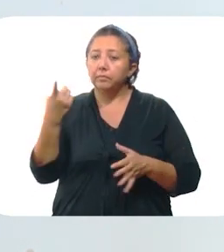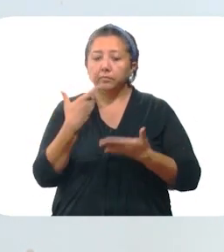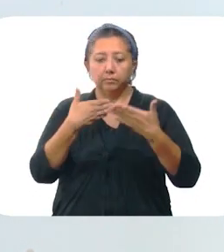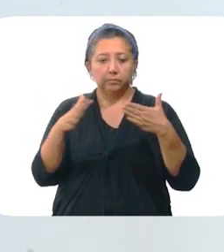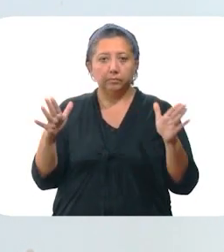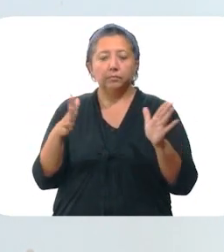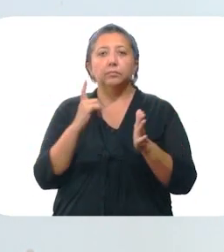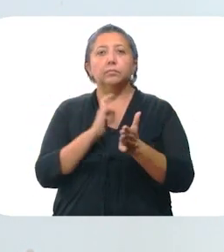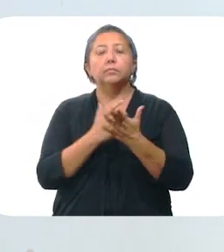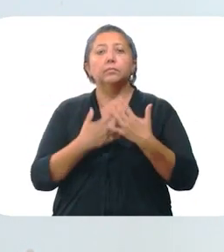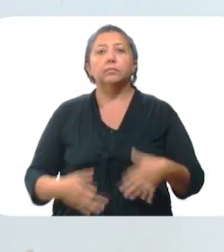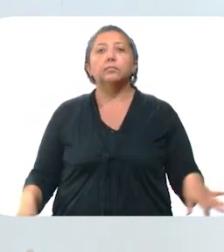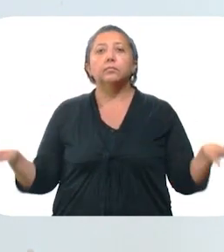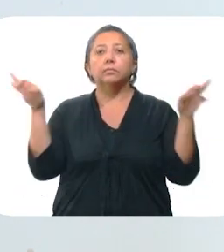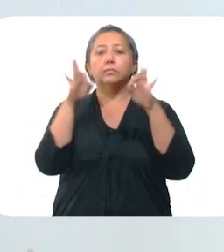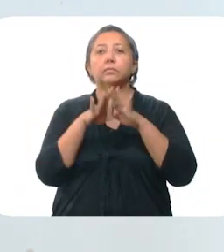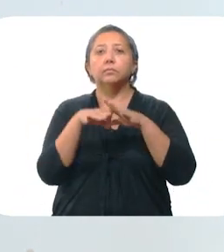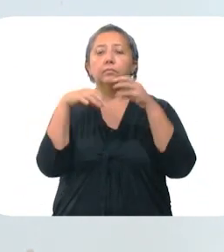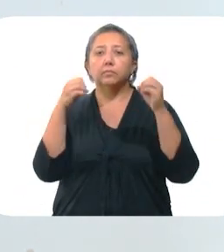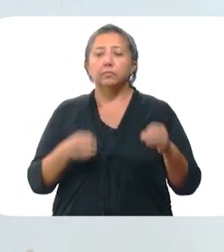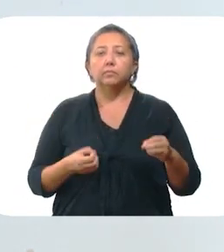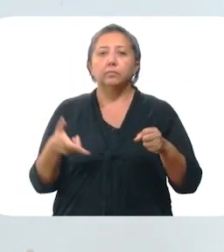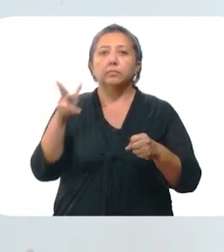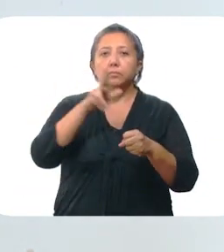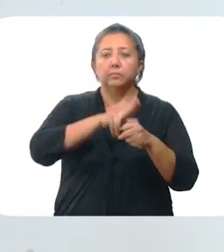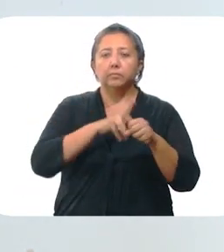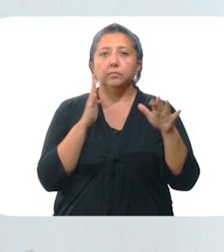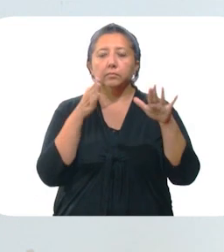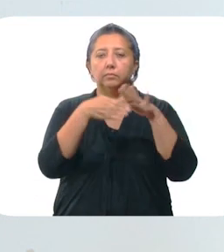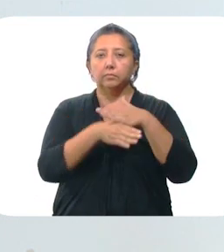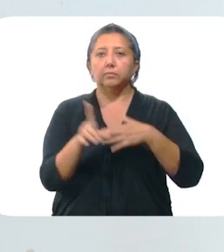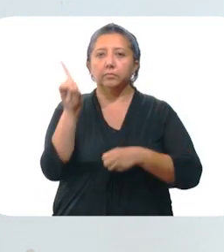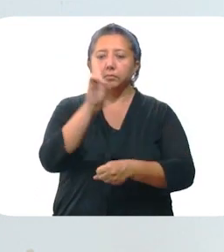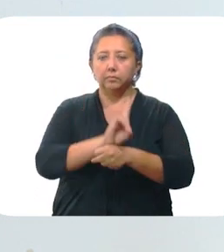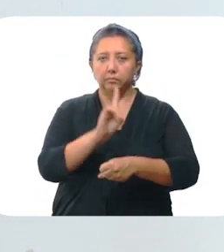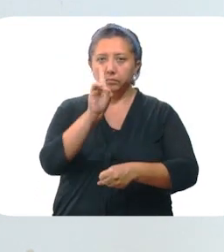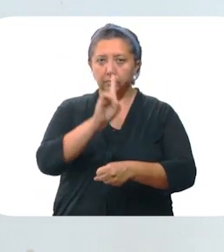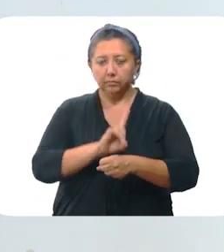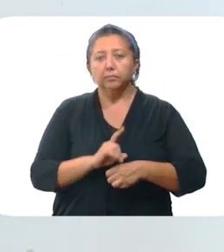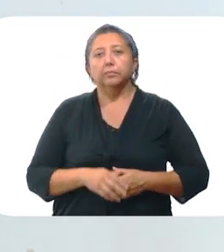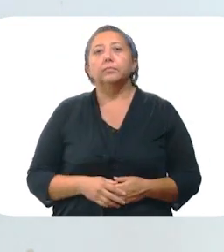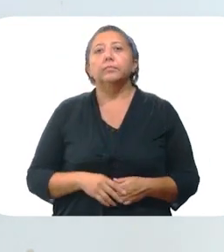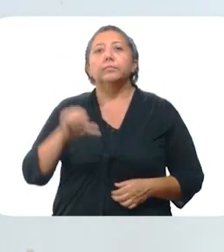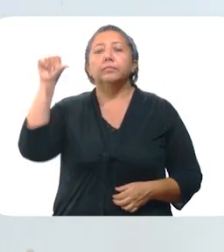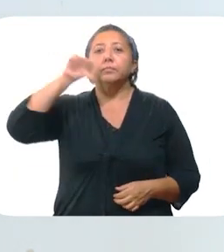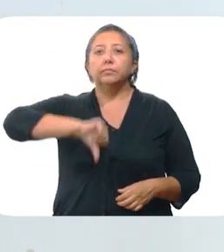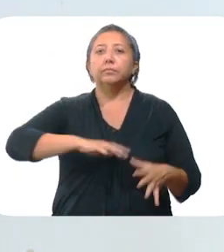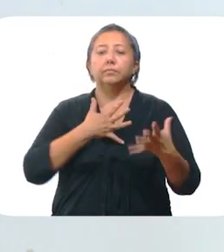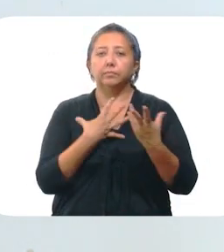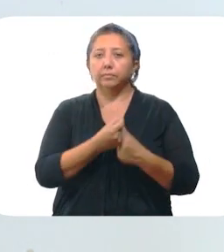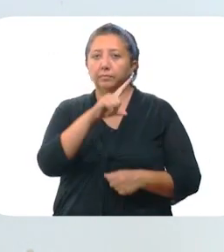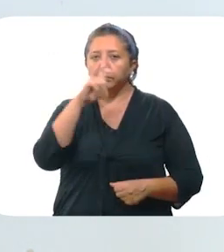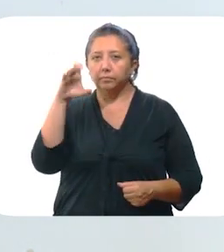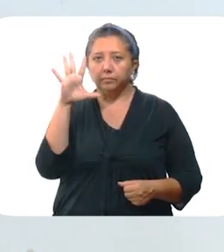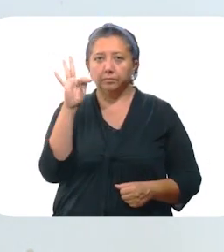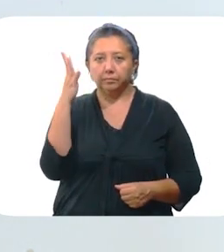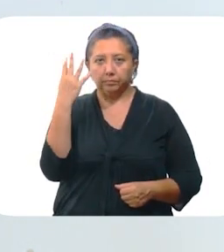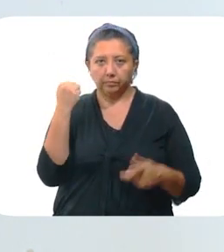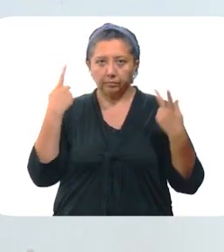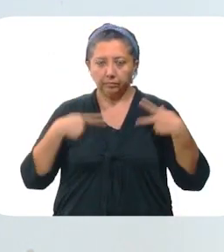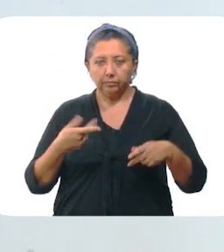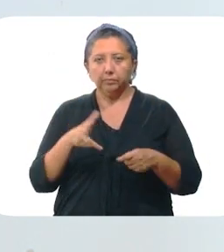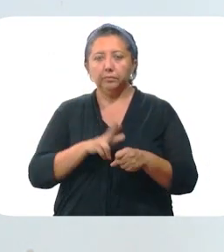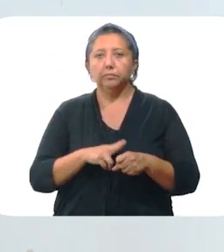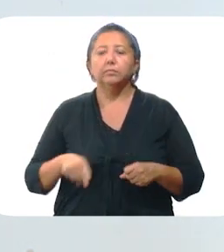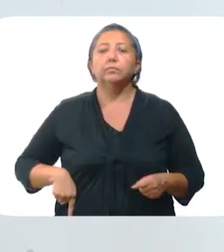la reapertura económica, los datos más importantes son la ocupación hospitalaria y los ingresos diarios. El día de hoy tenemos 149 pacientes